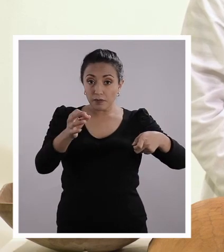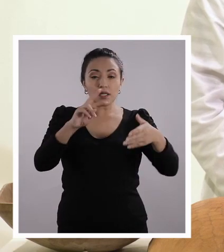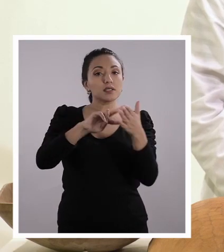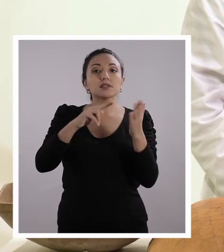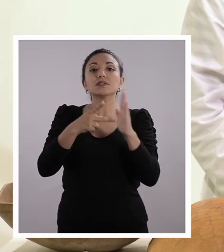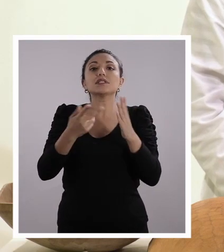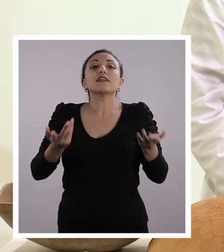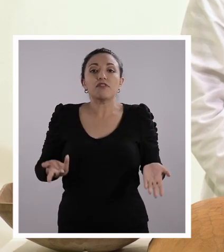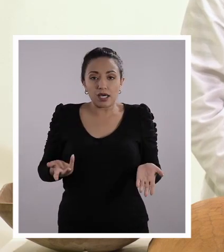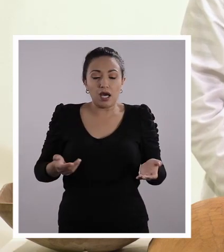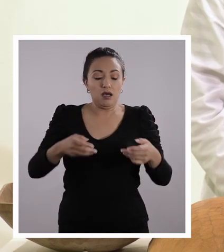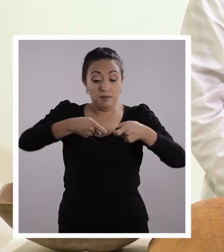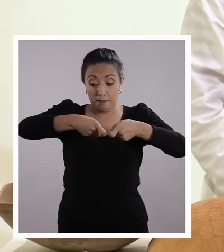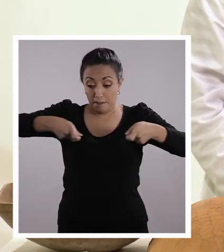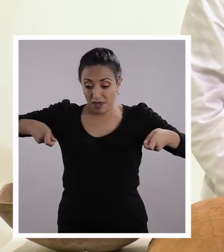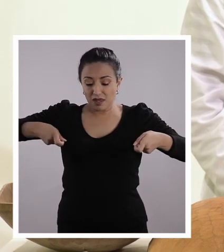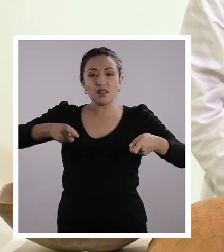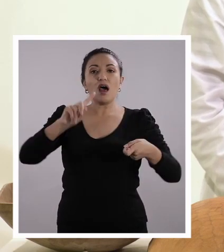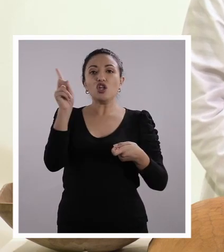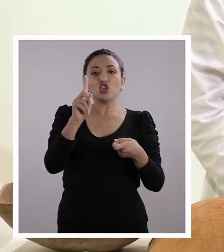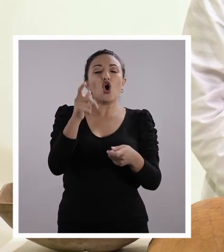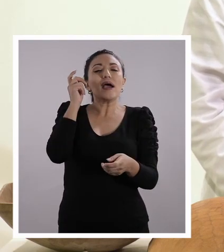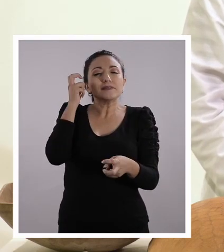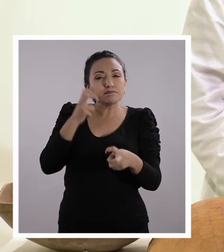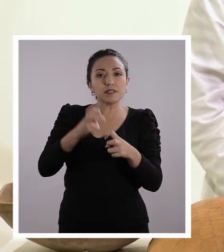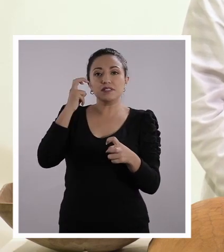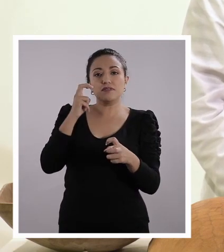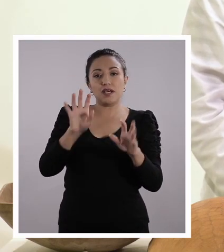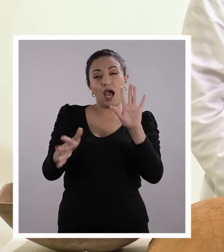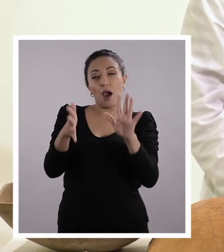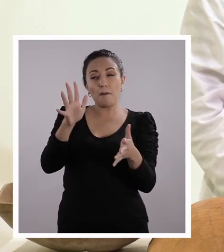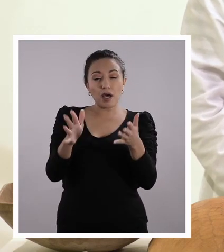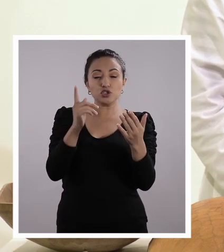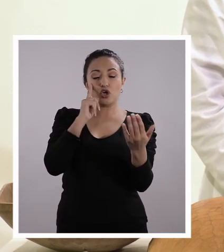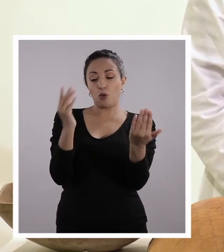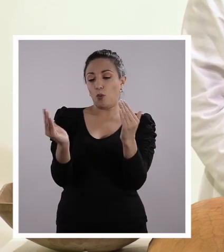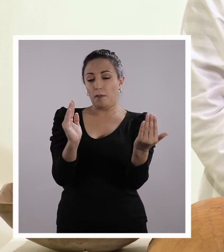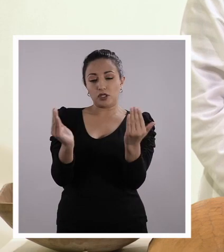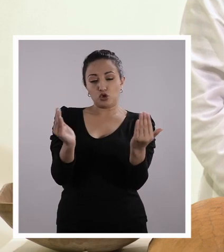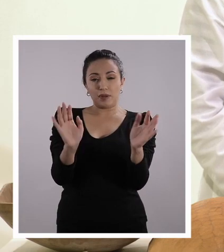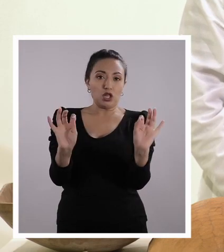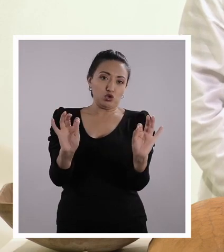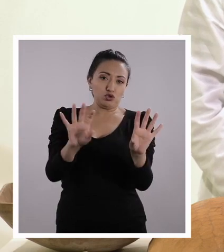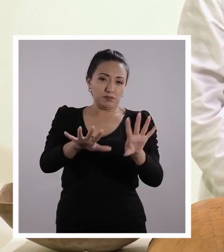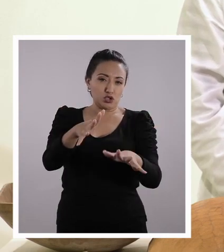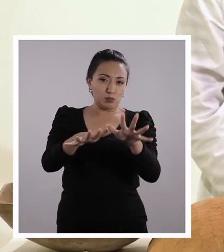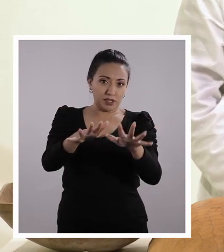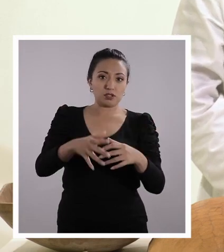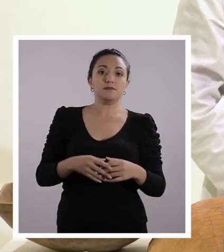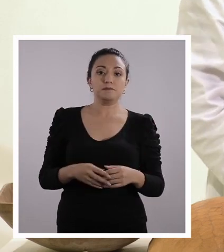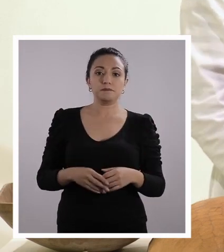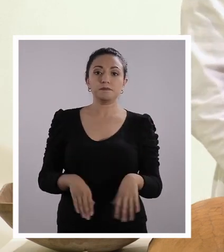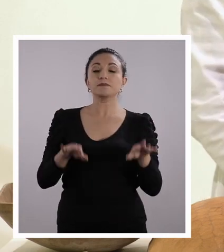longitud no convencionales las medidas no convencionales no son exactas son una referencia